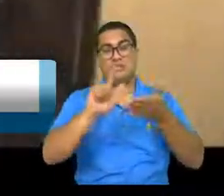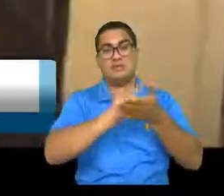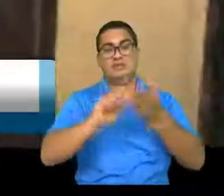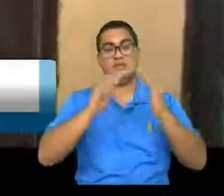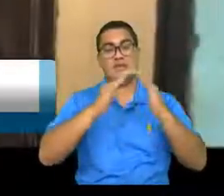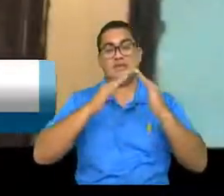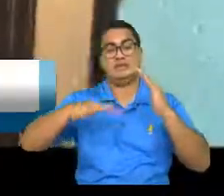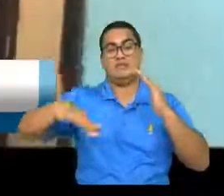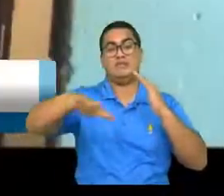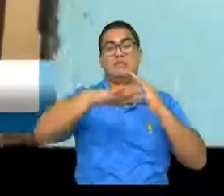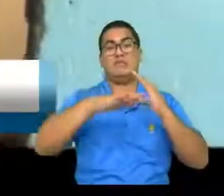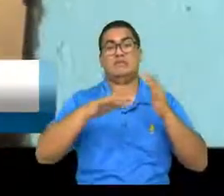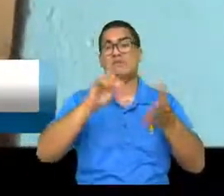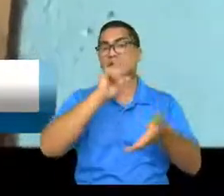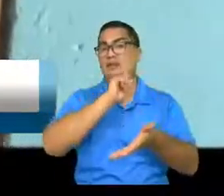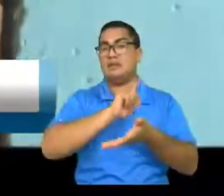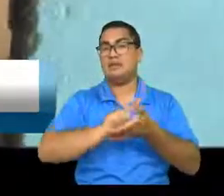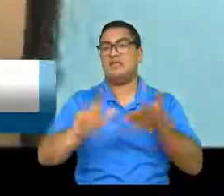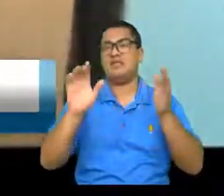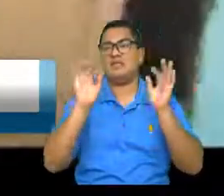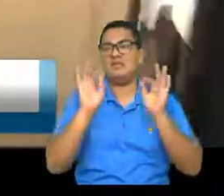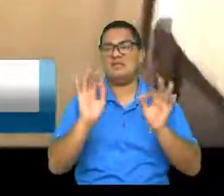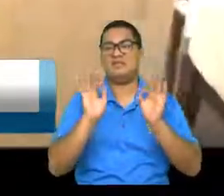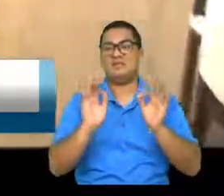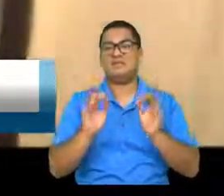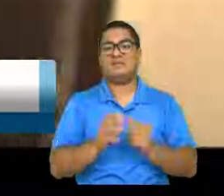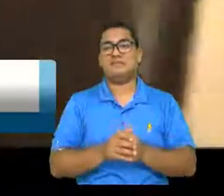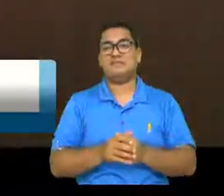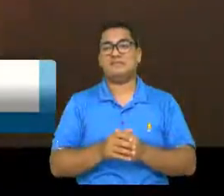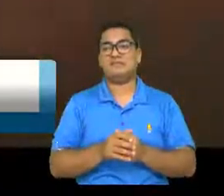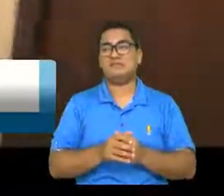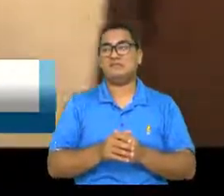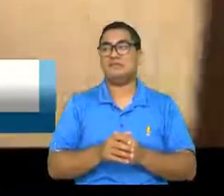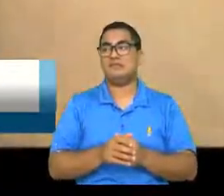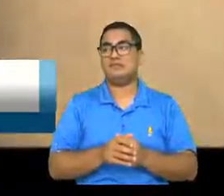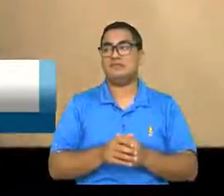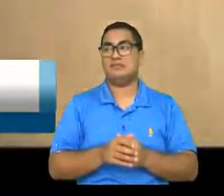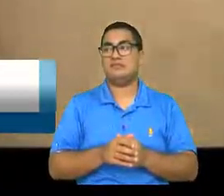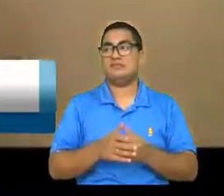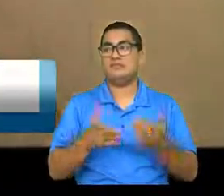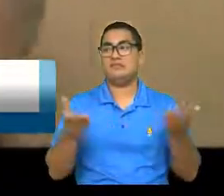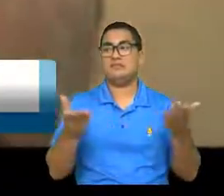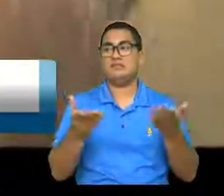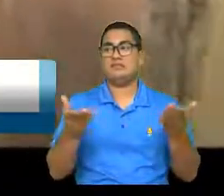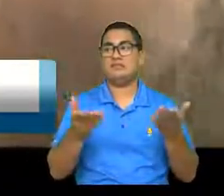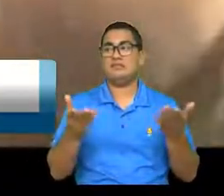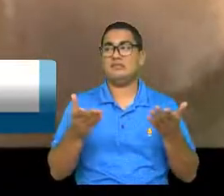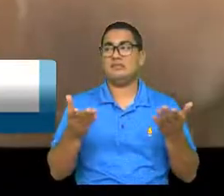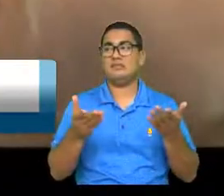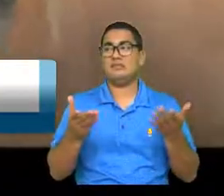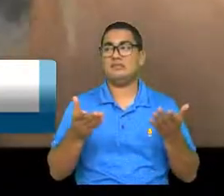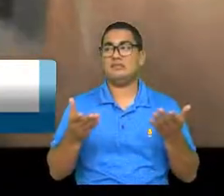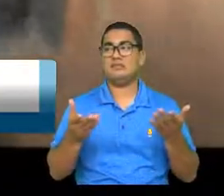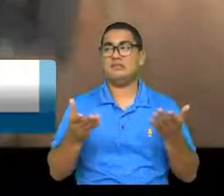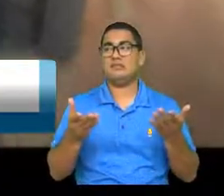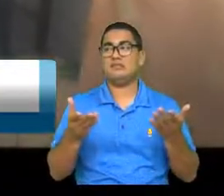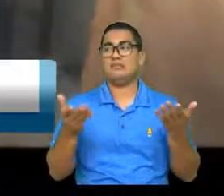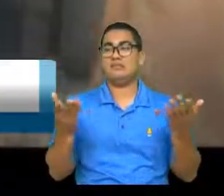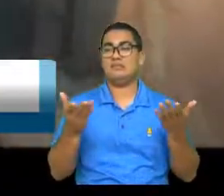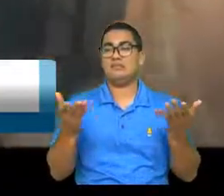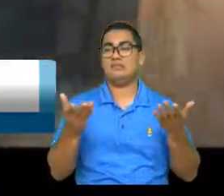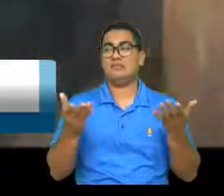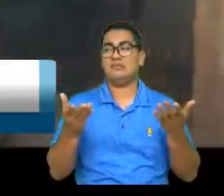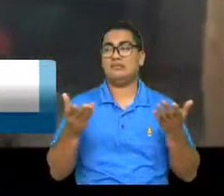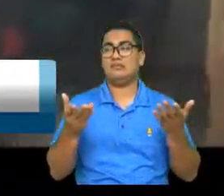para evitar que ella esté en ese lugar. Porque ella come, reposa, como decimos popularmente, ya le baja